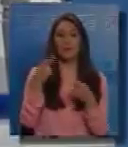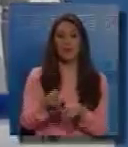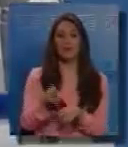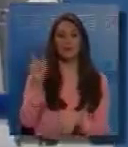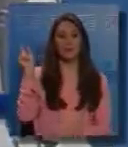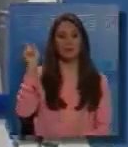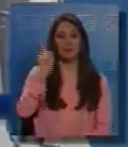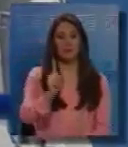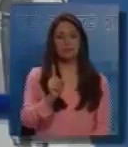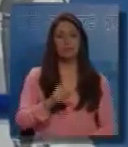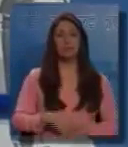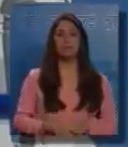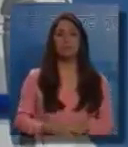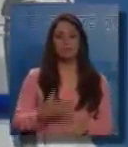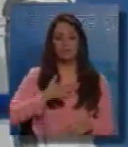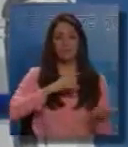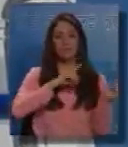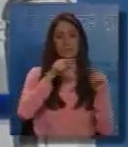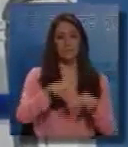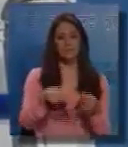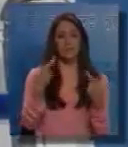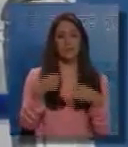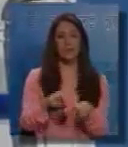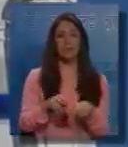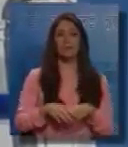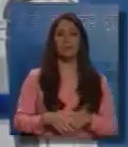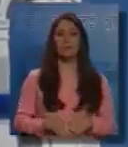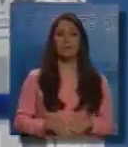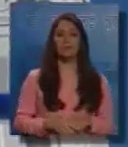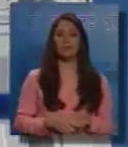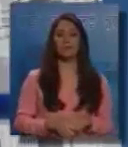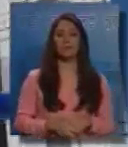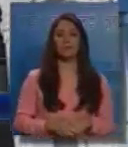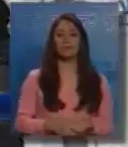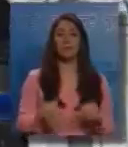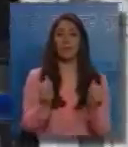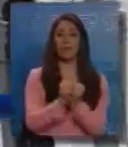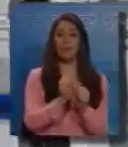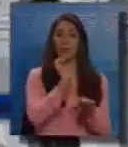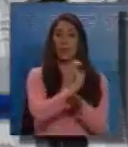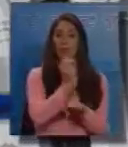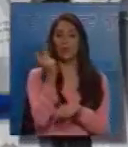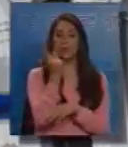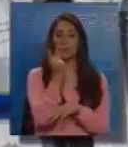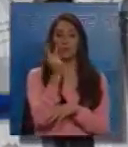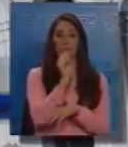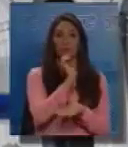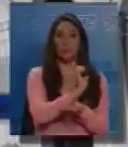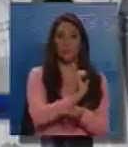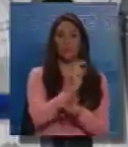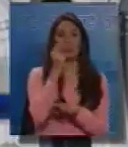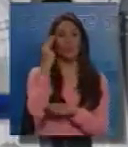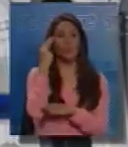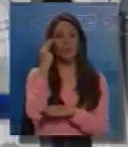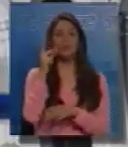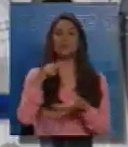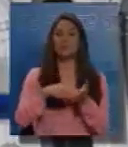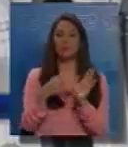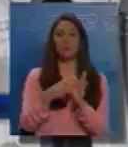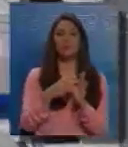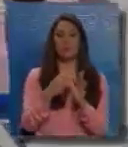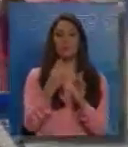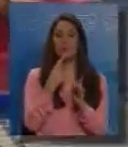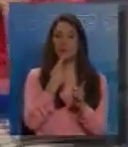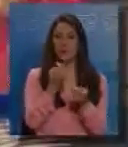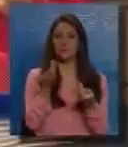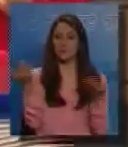presidente de esa nación, estará presente en el encuentro. Pues junto a Ecuador han sido los dos países que tomaron la iniciativa para buscar